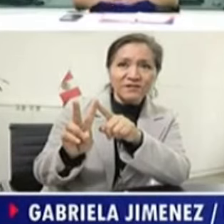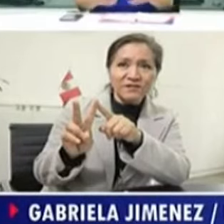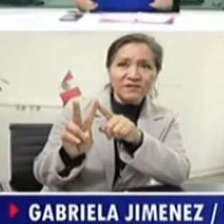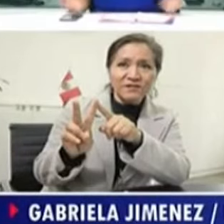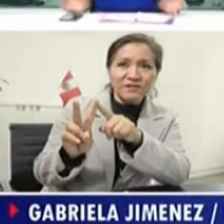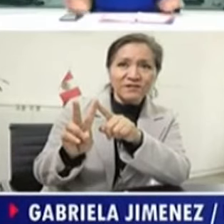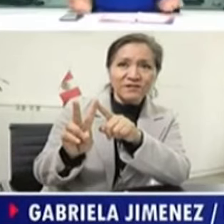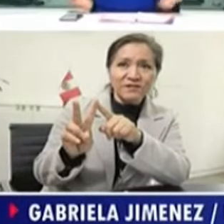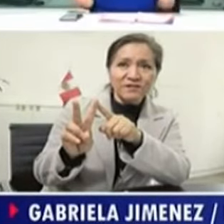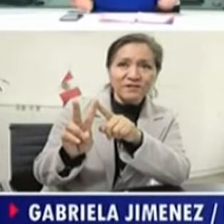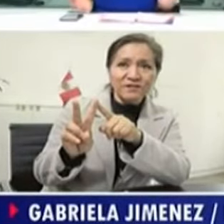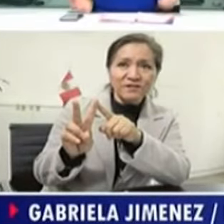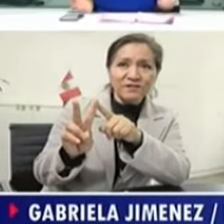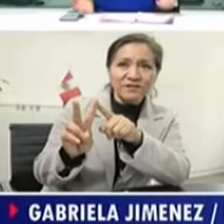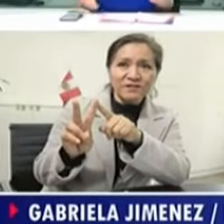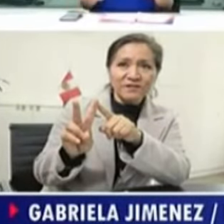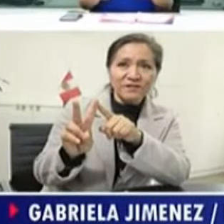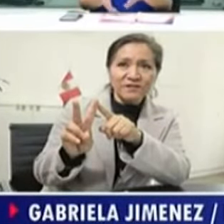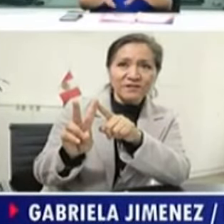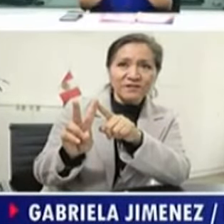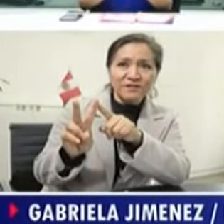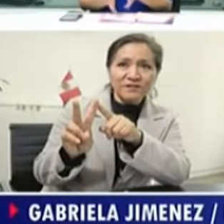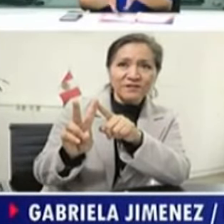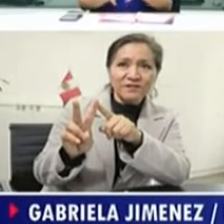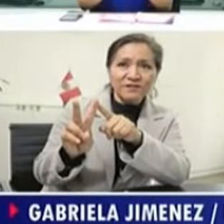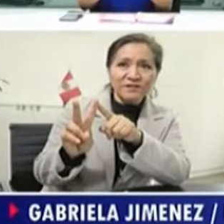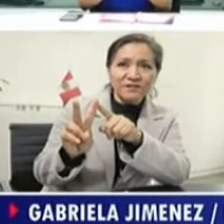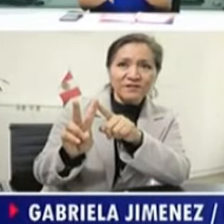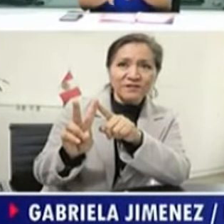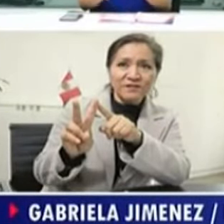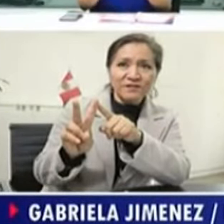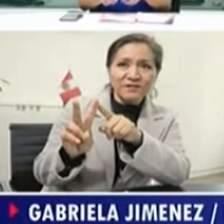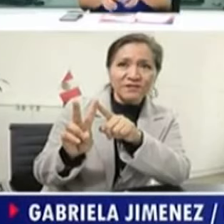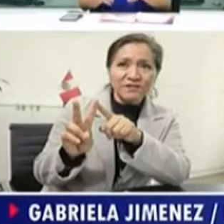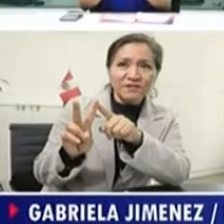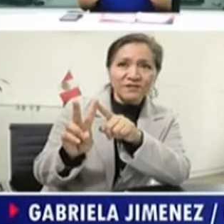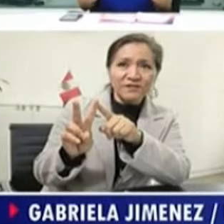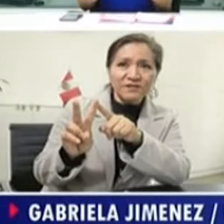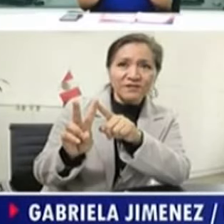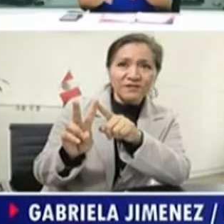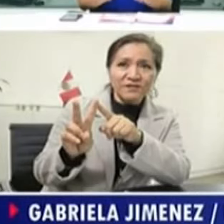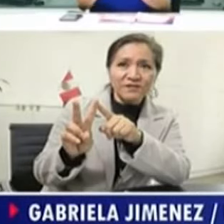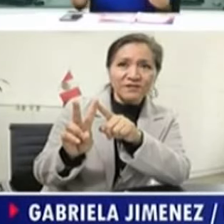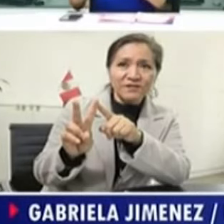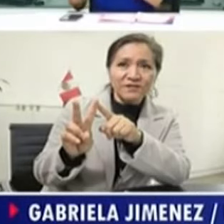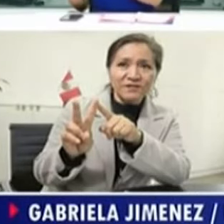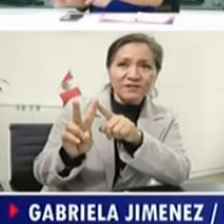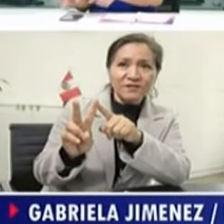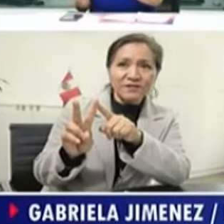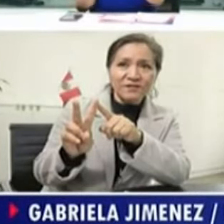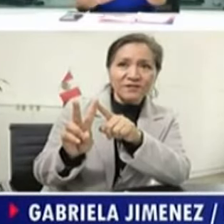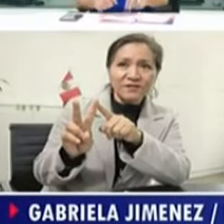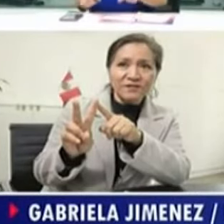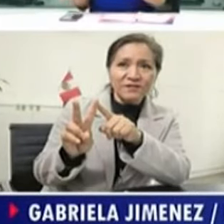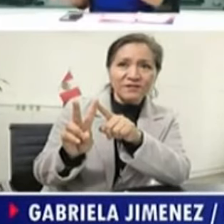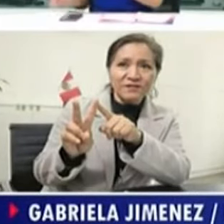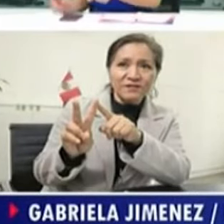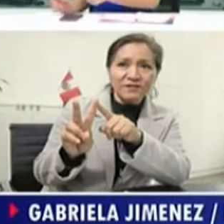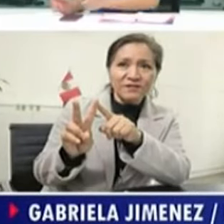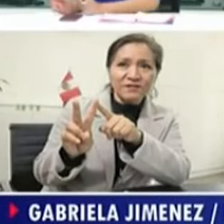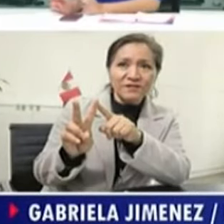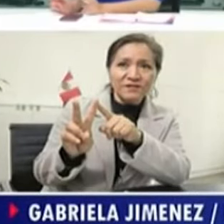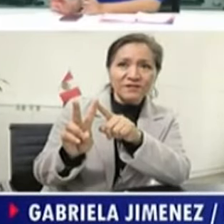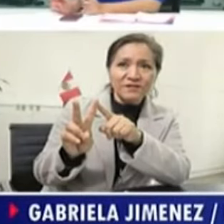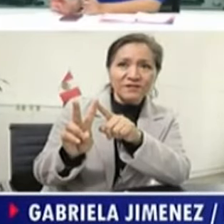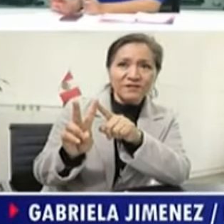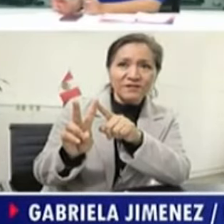y exhortar a toda la ciudadanía que nos está viendo, acuda, aproveche. Tiene plazo el día de hoy hasta las 2 de la tarde, pero mañana, si hoy día no alcanzó, también